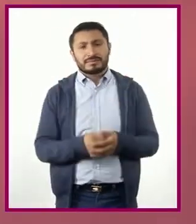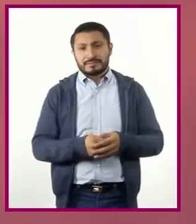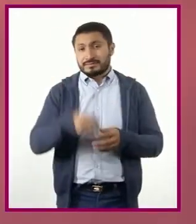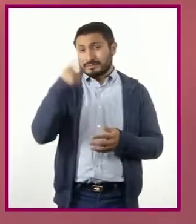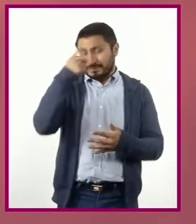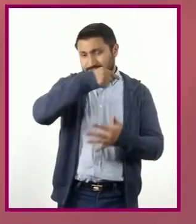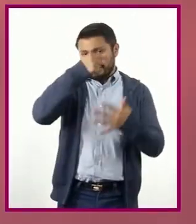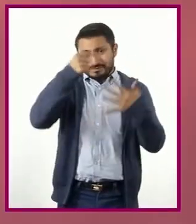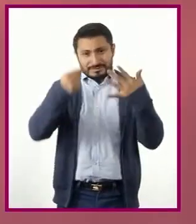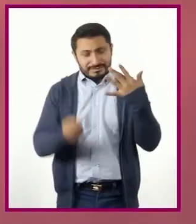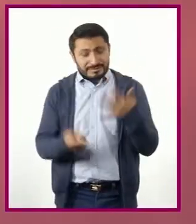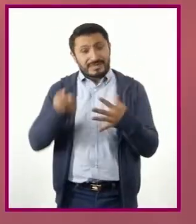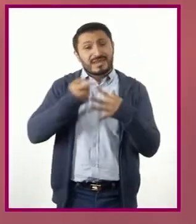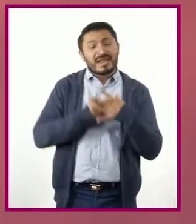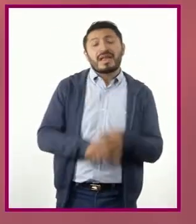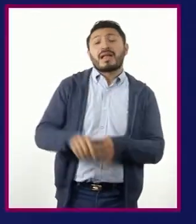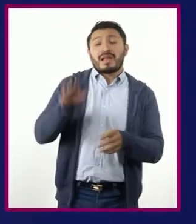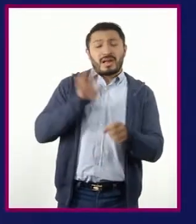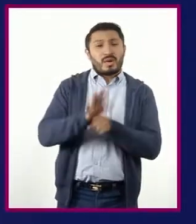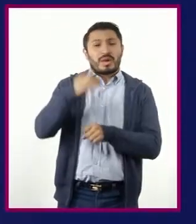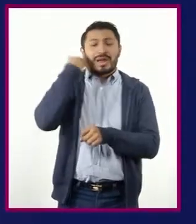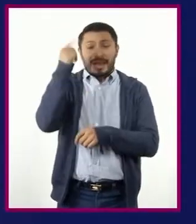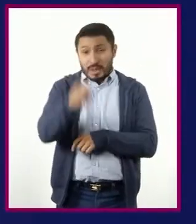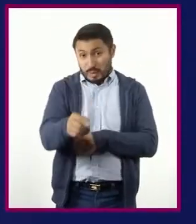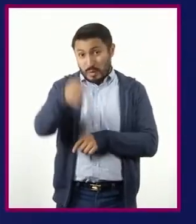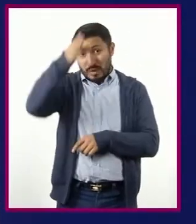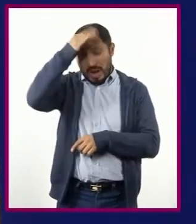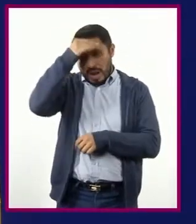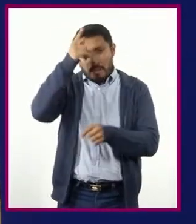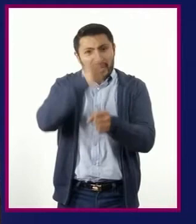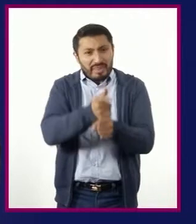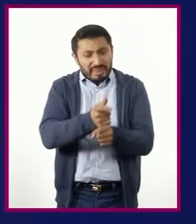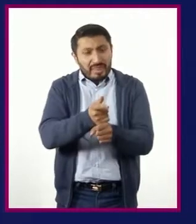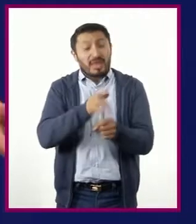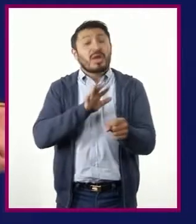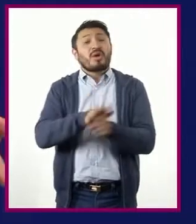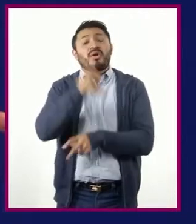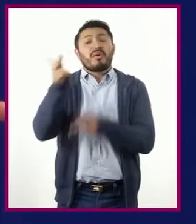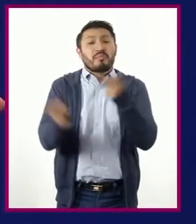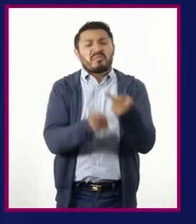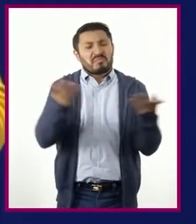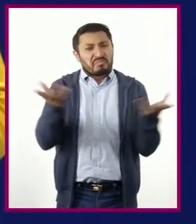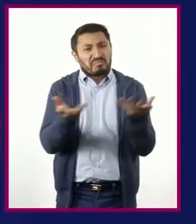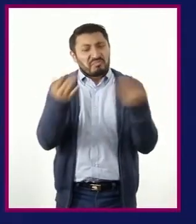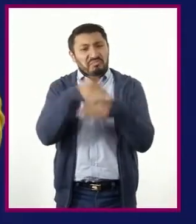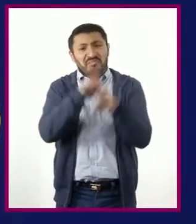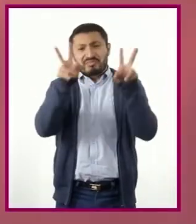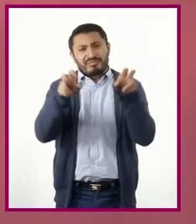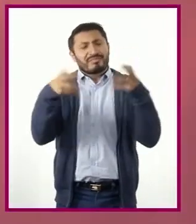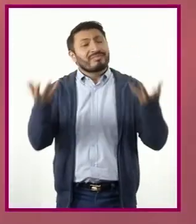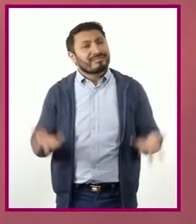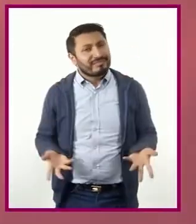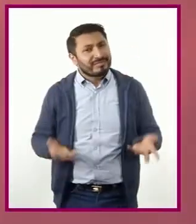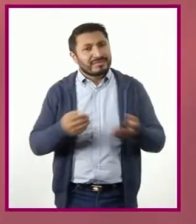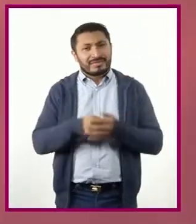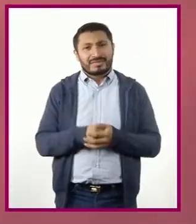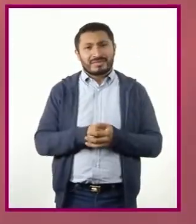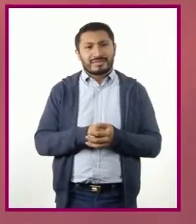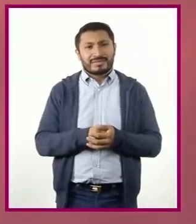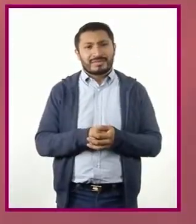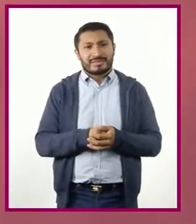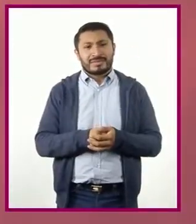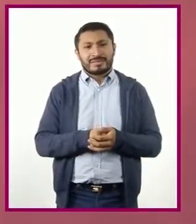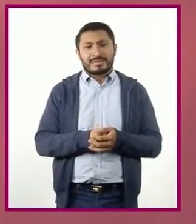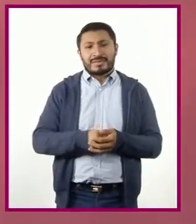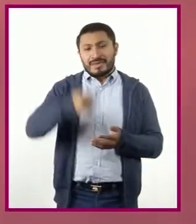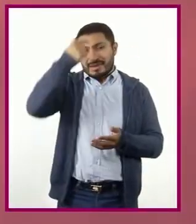Estas partirán de lo que queramos saber de él. ¿Qué preguntas podríamos hacer con respecto al tema? Creo que